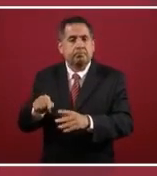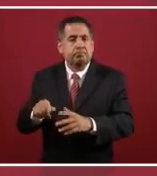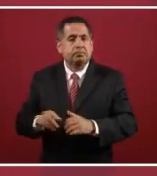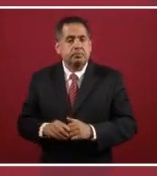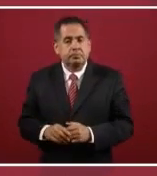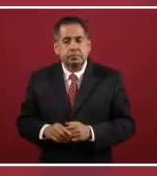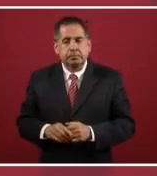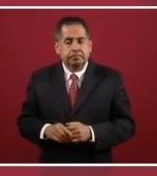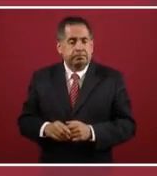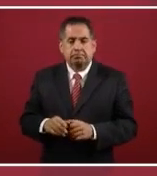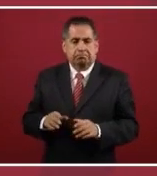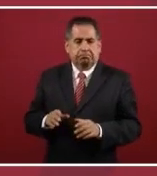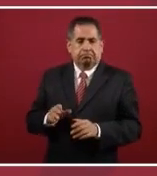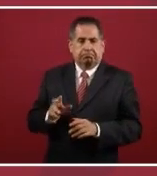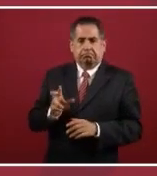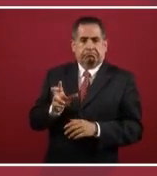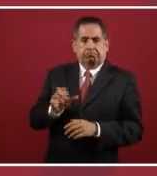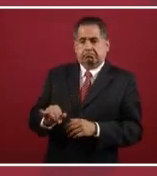género